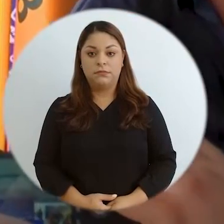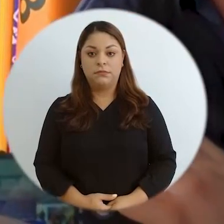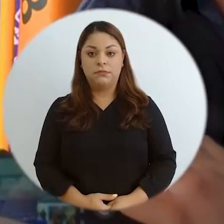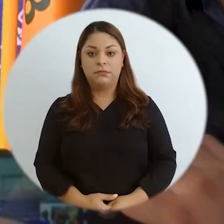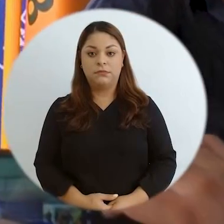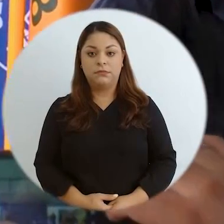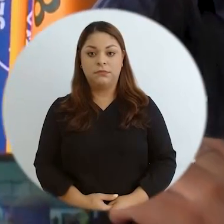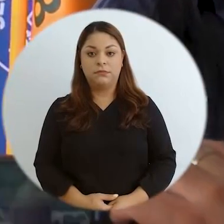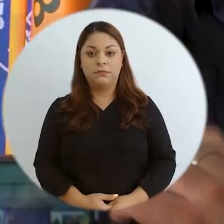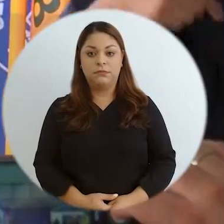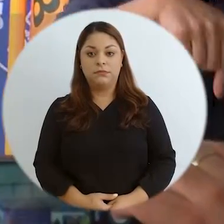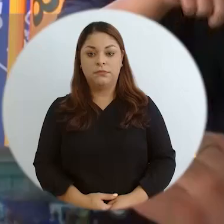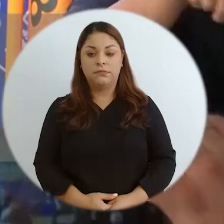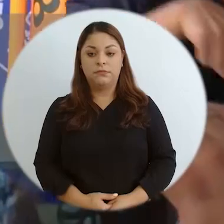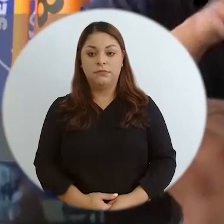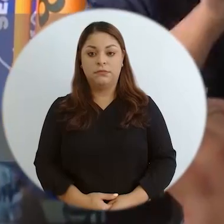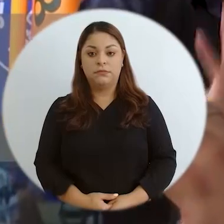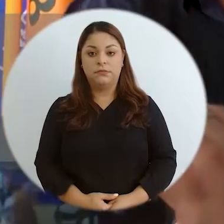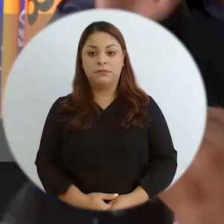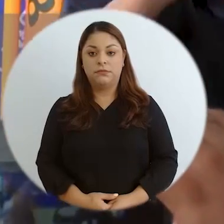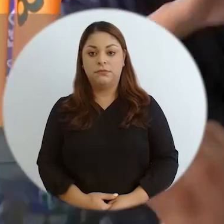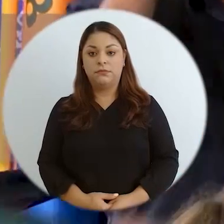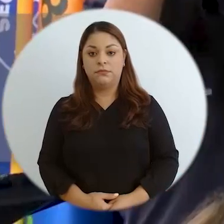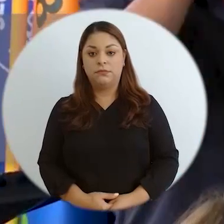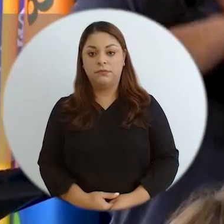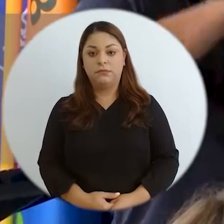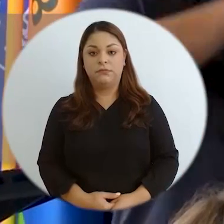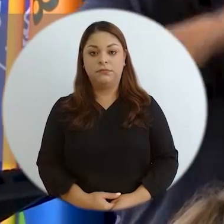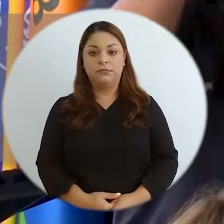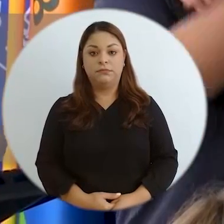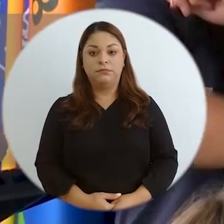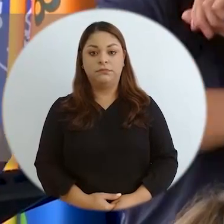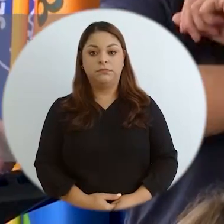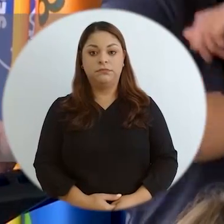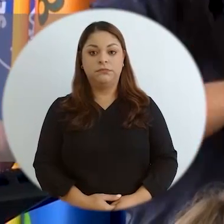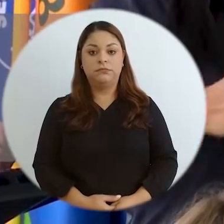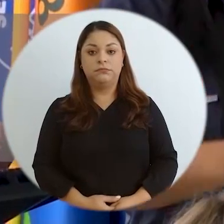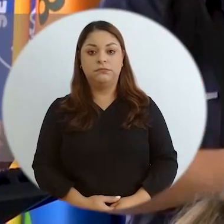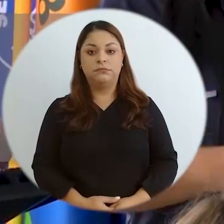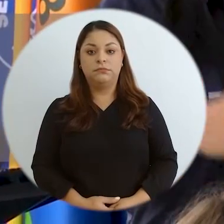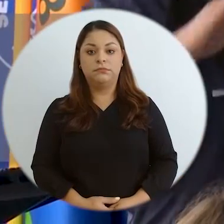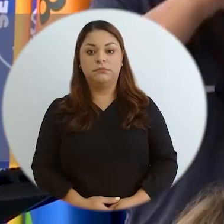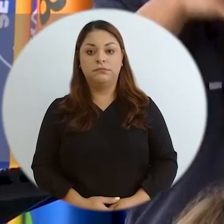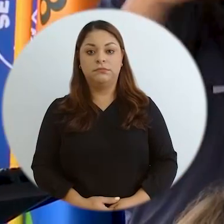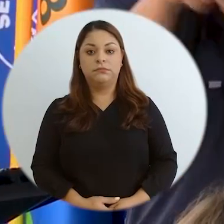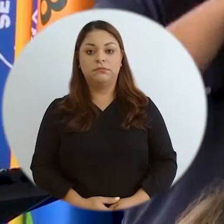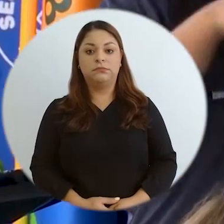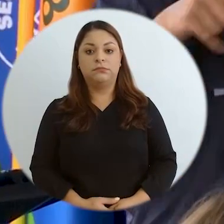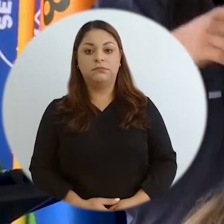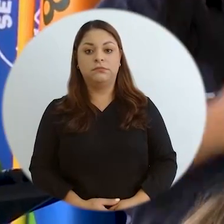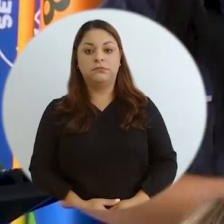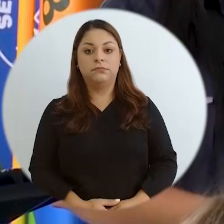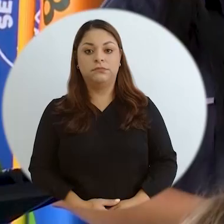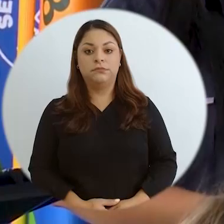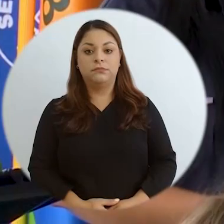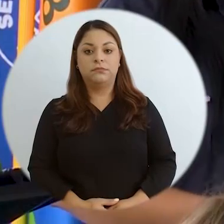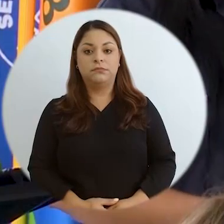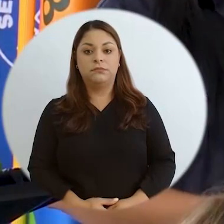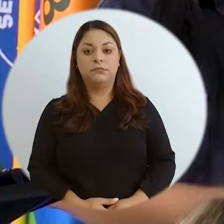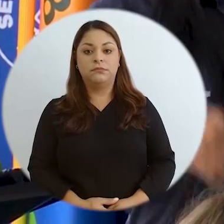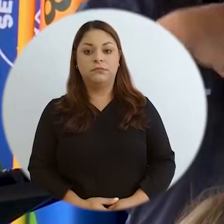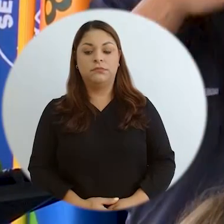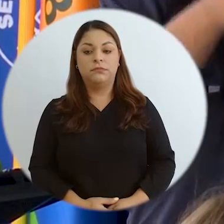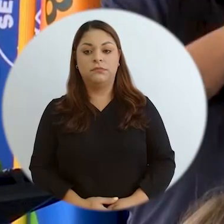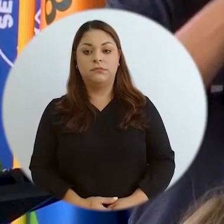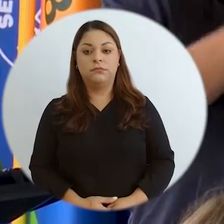digital durante este periodo de análisis, además de la diputada del PUSC, Vanessa Castro. Ella preside una de las comisiones que